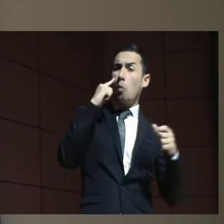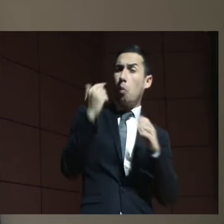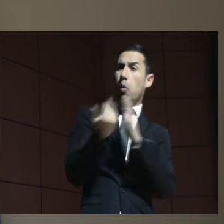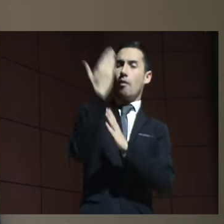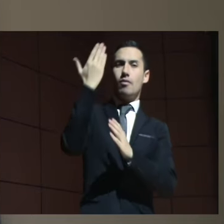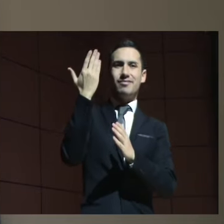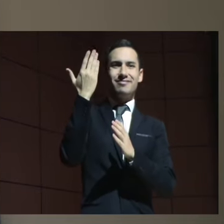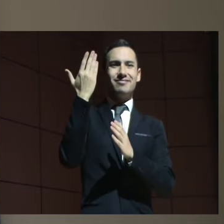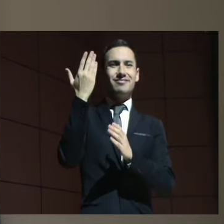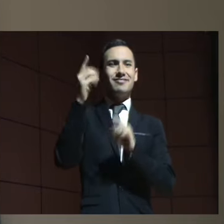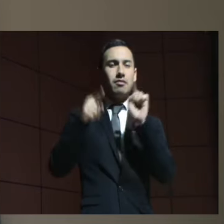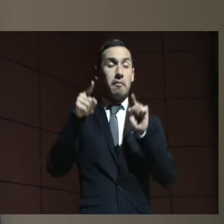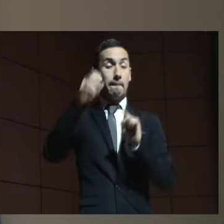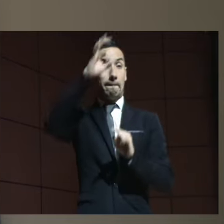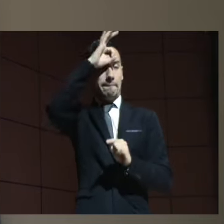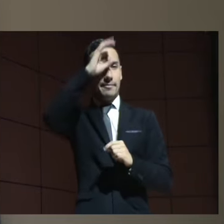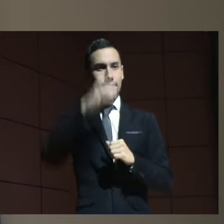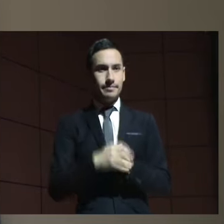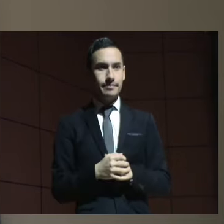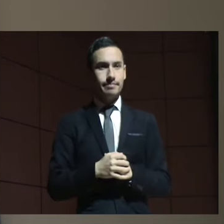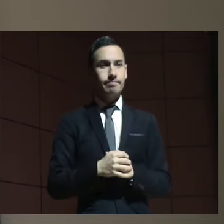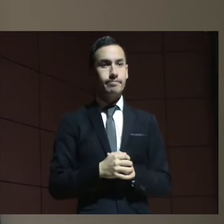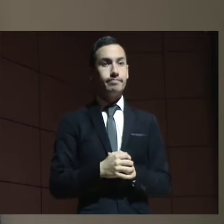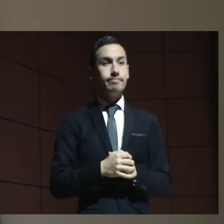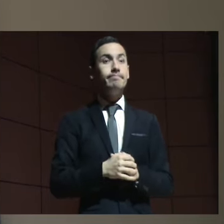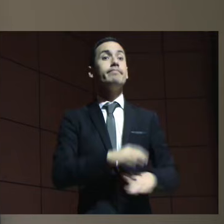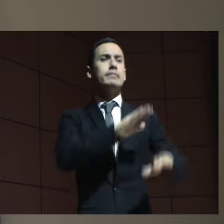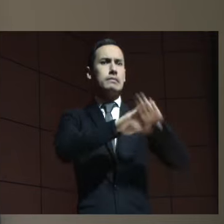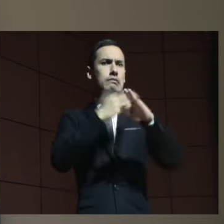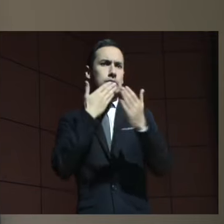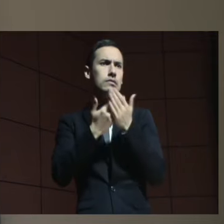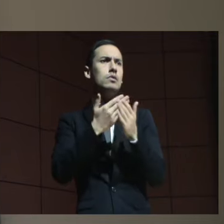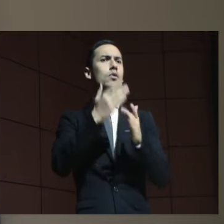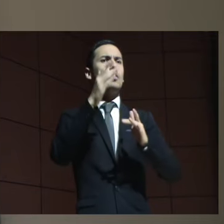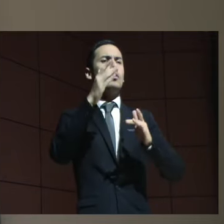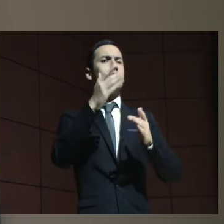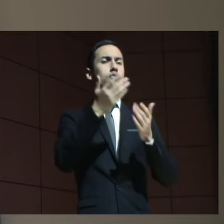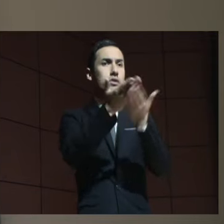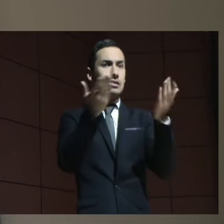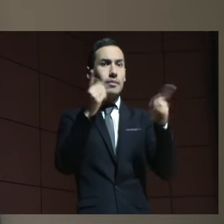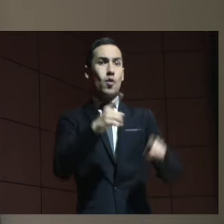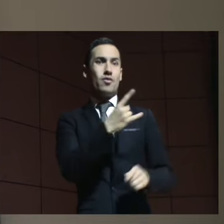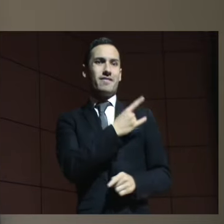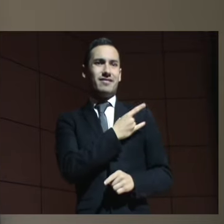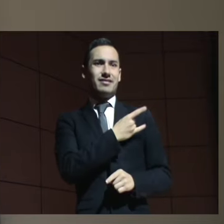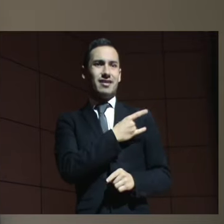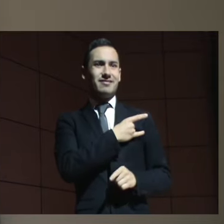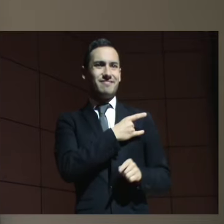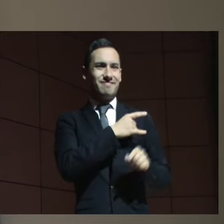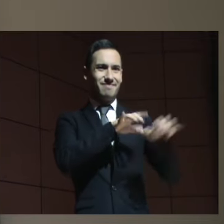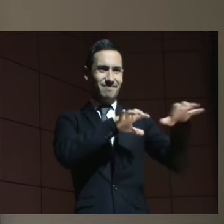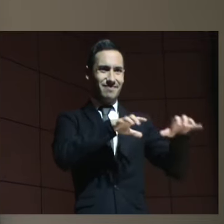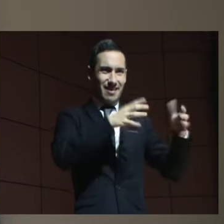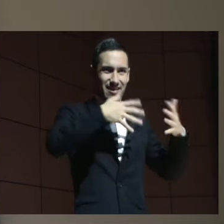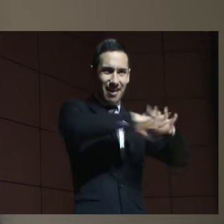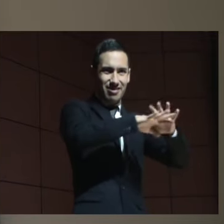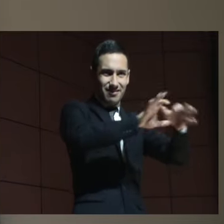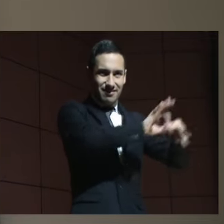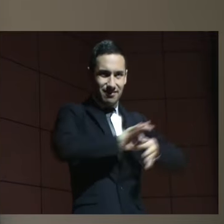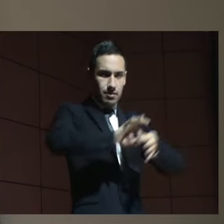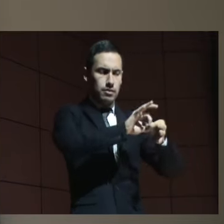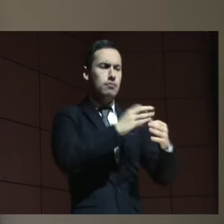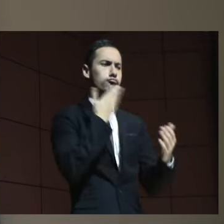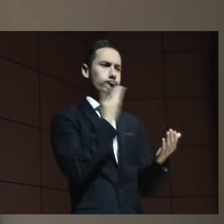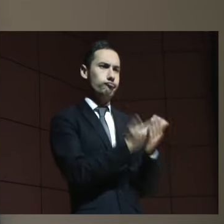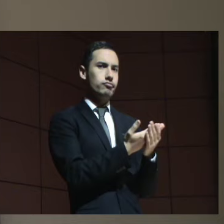novedad. Por eso mi gratitud hacia ustedes y sobre todo hacia las universidades que conforman Rundis,